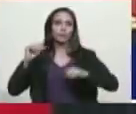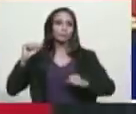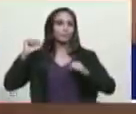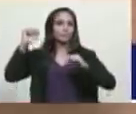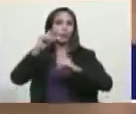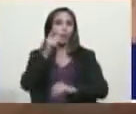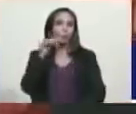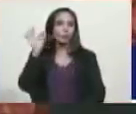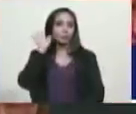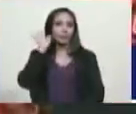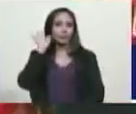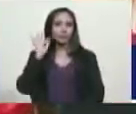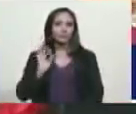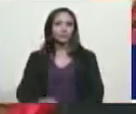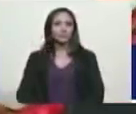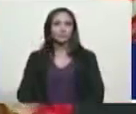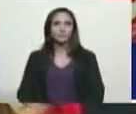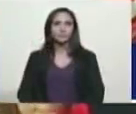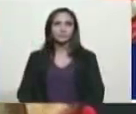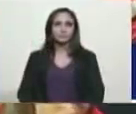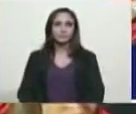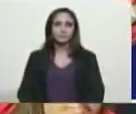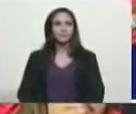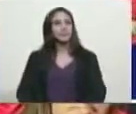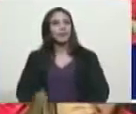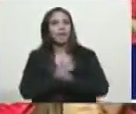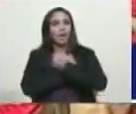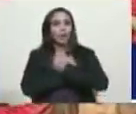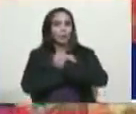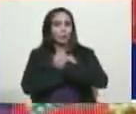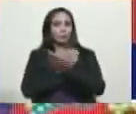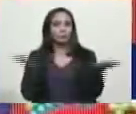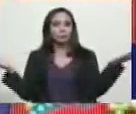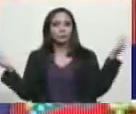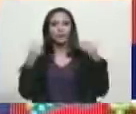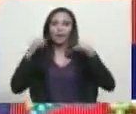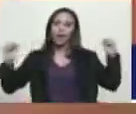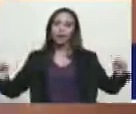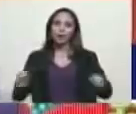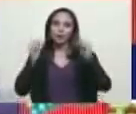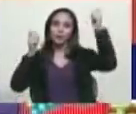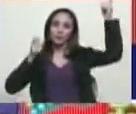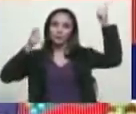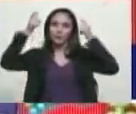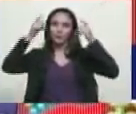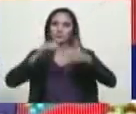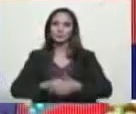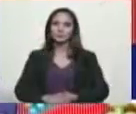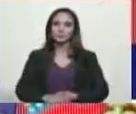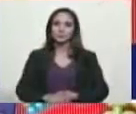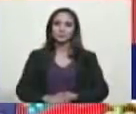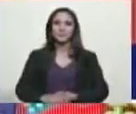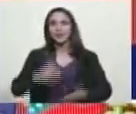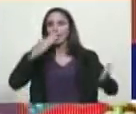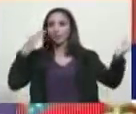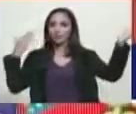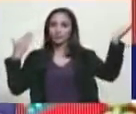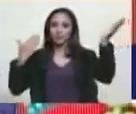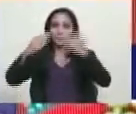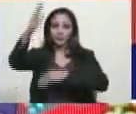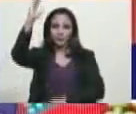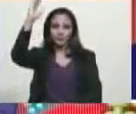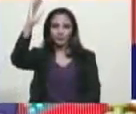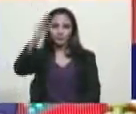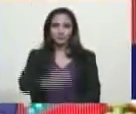y vencedoras! Y con amor digamos ¡que viva Chávez! ¡Hasta la